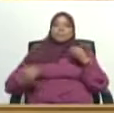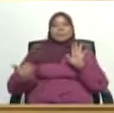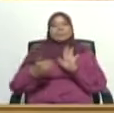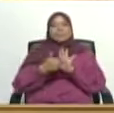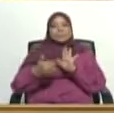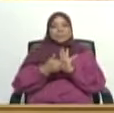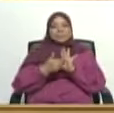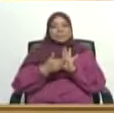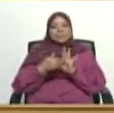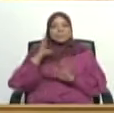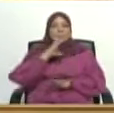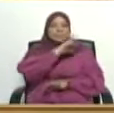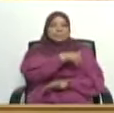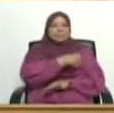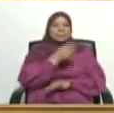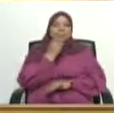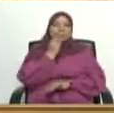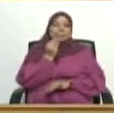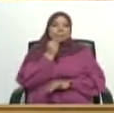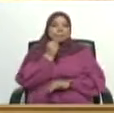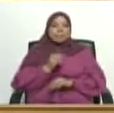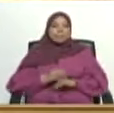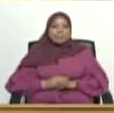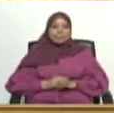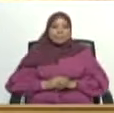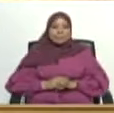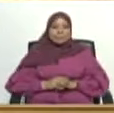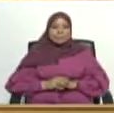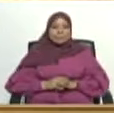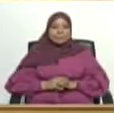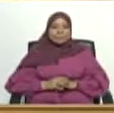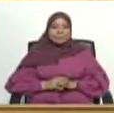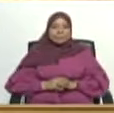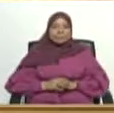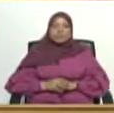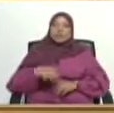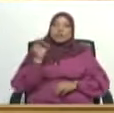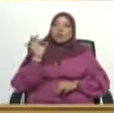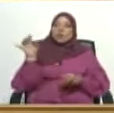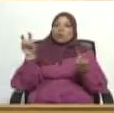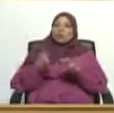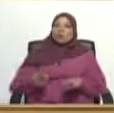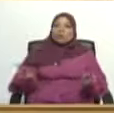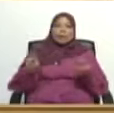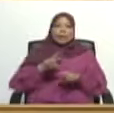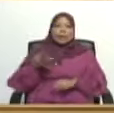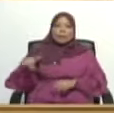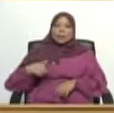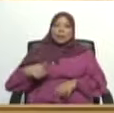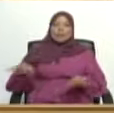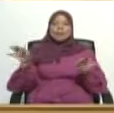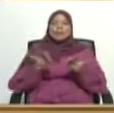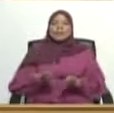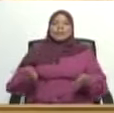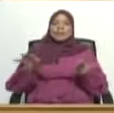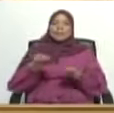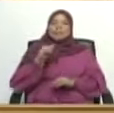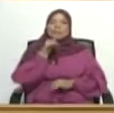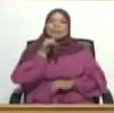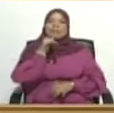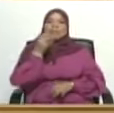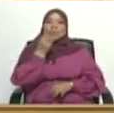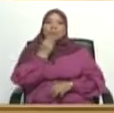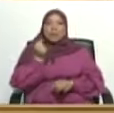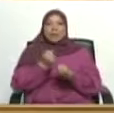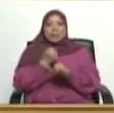por parte de Hamás. Y cuando se mostraron las verdaderas evidencias, que había sido un torpedo israelí el